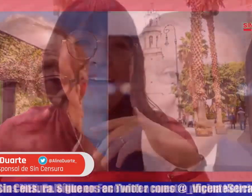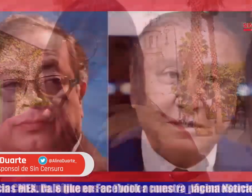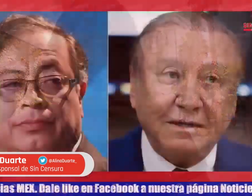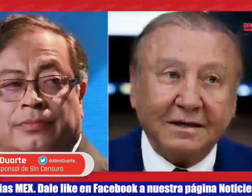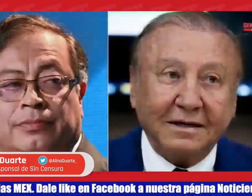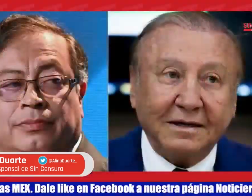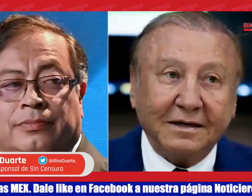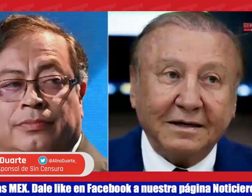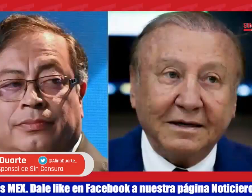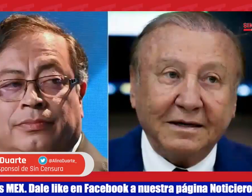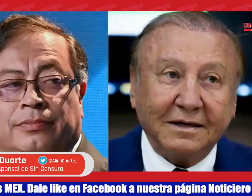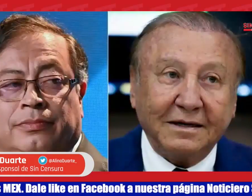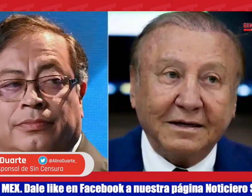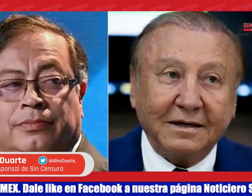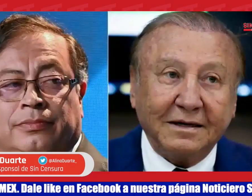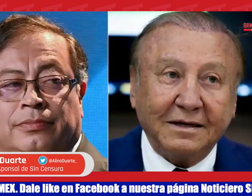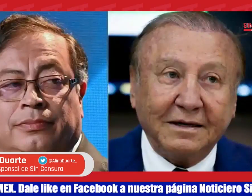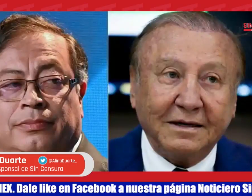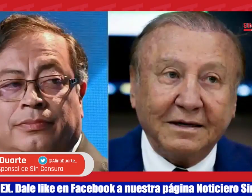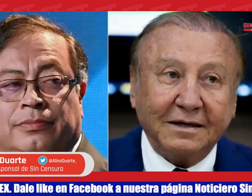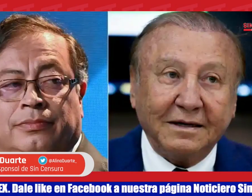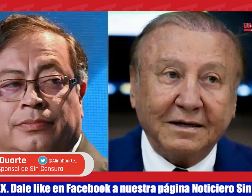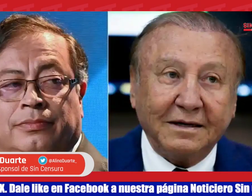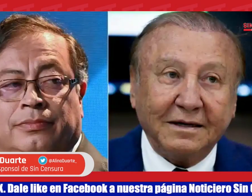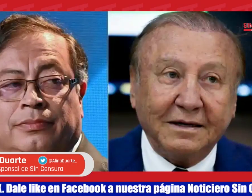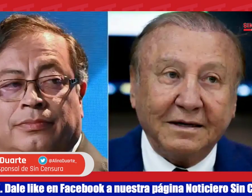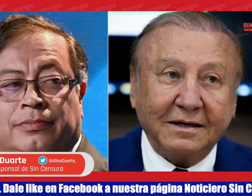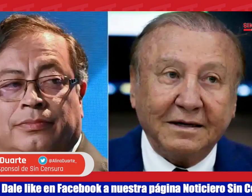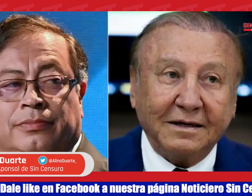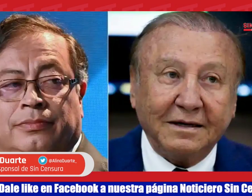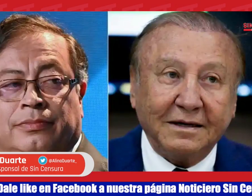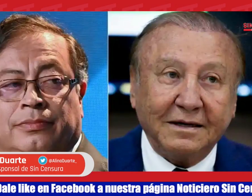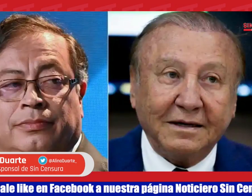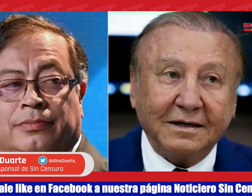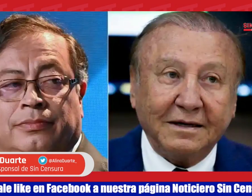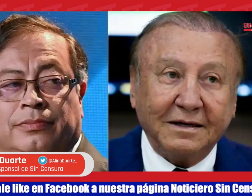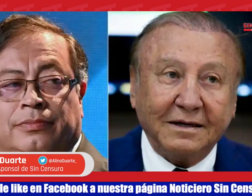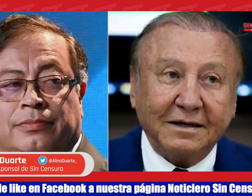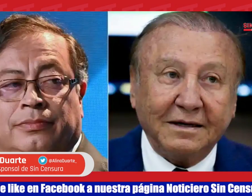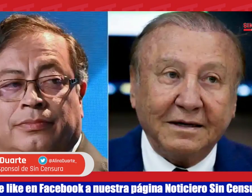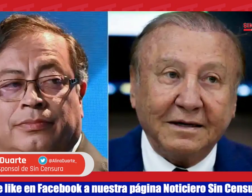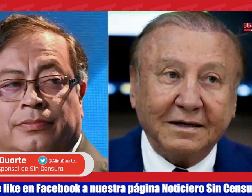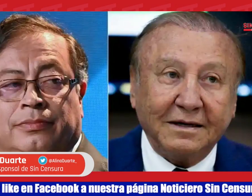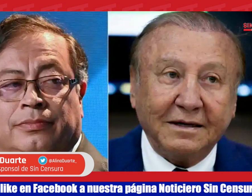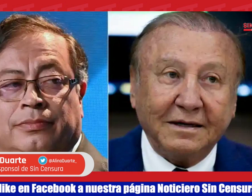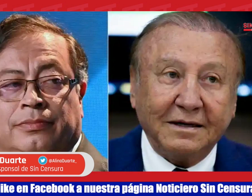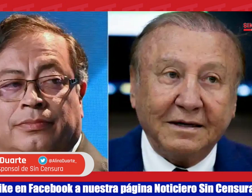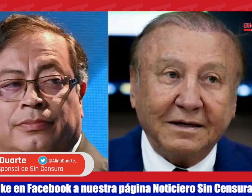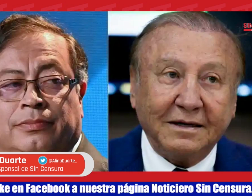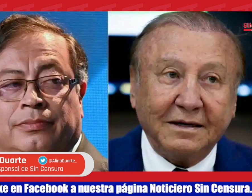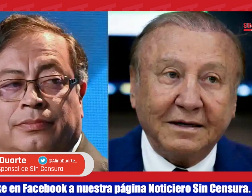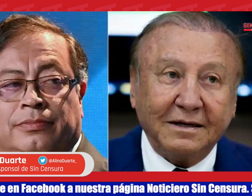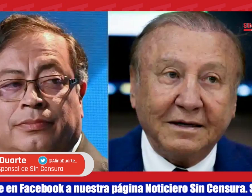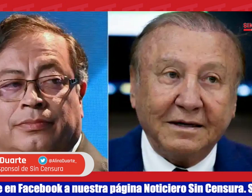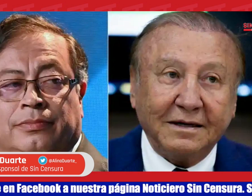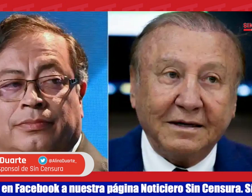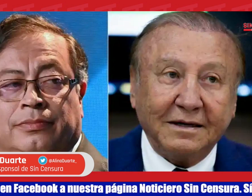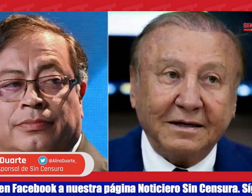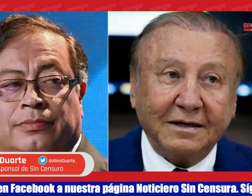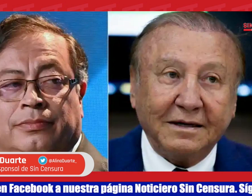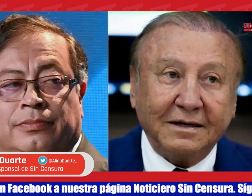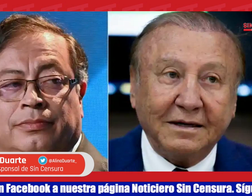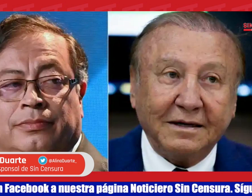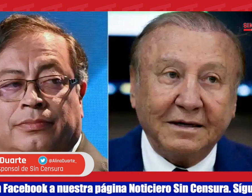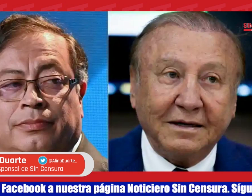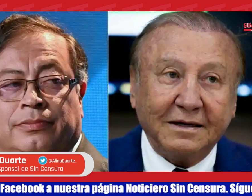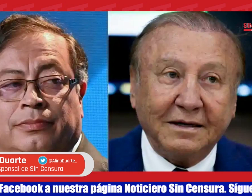que le admiraba a Adolfo Hitler, que las mujeres pertenecíamos a la casa, ¿no? Todo este dejo